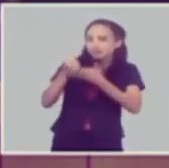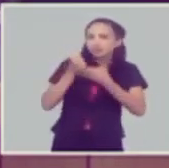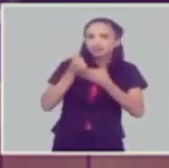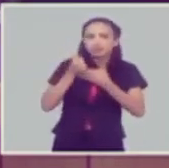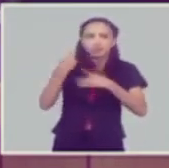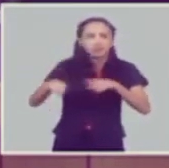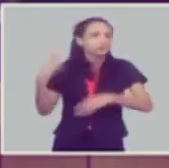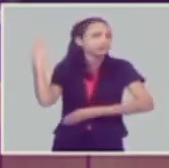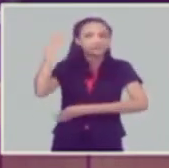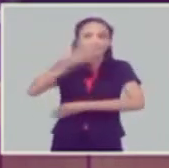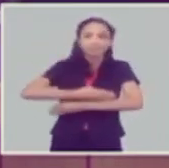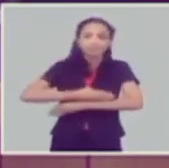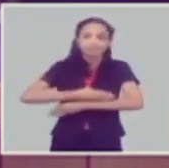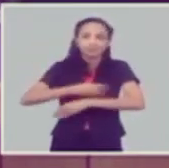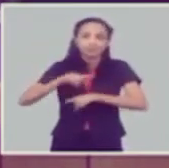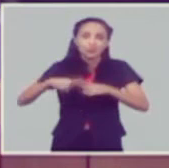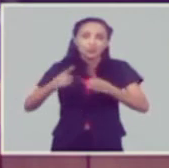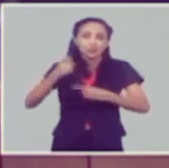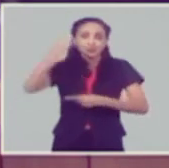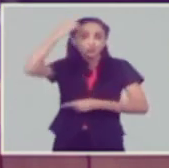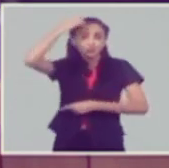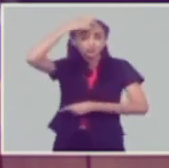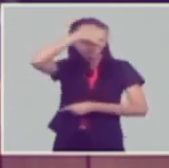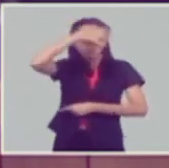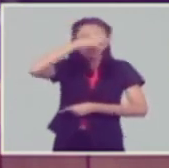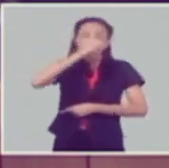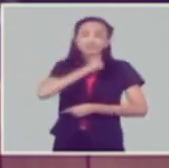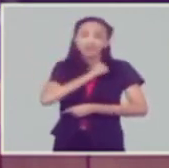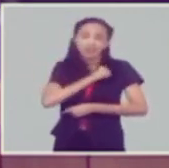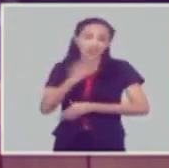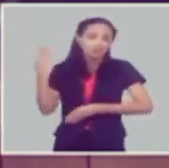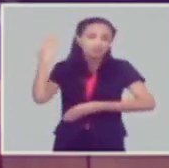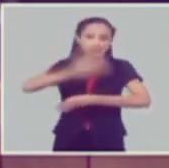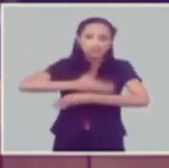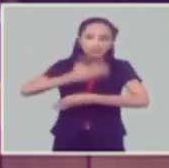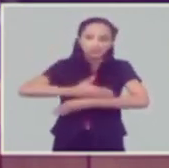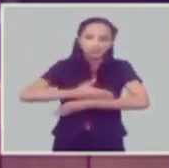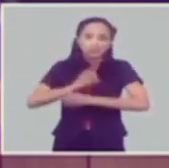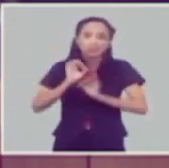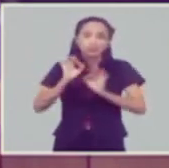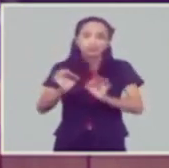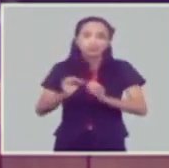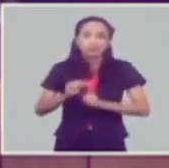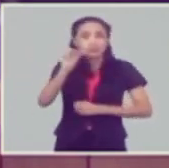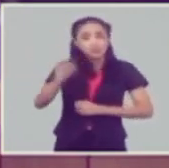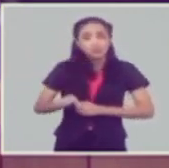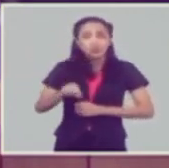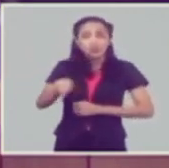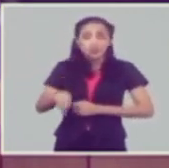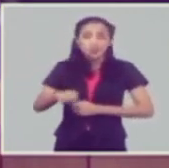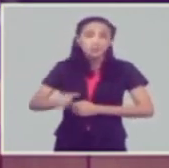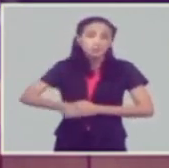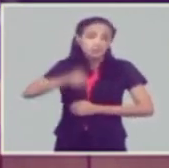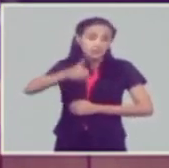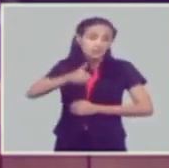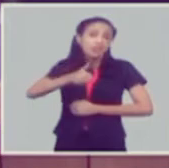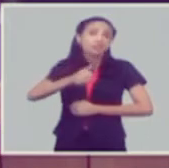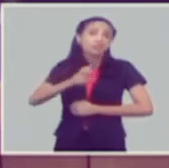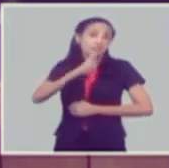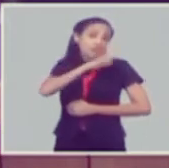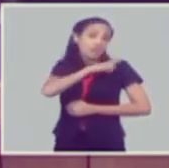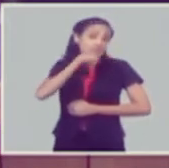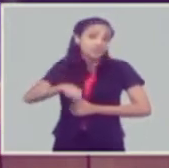Trump y el sello de la cohorte de extremistas que inescrupulosamente hoy gobiernan ese país. En los medios de